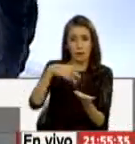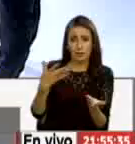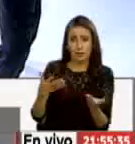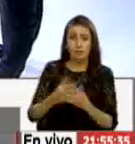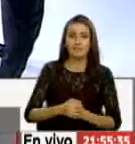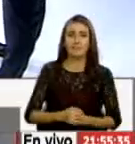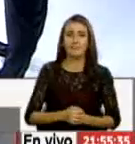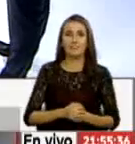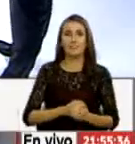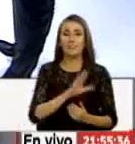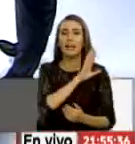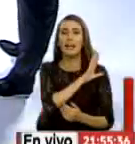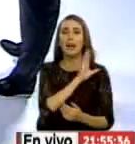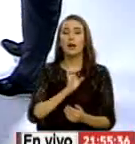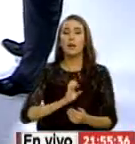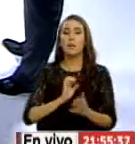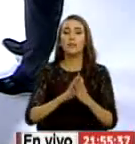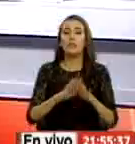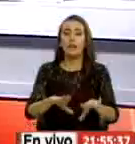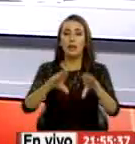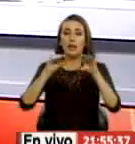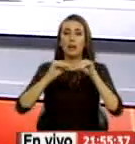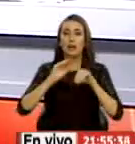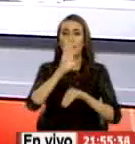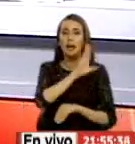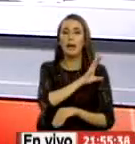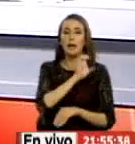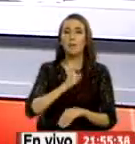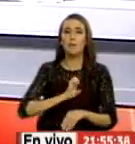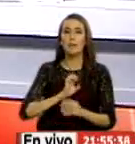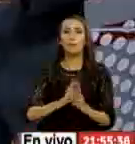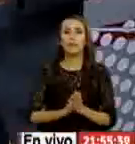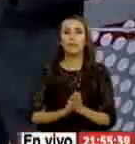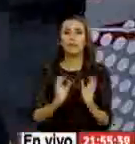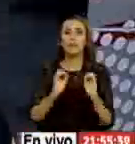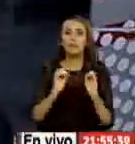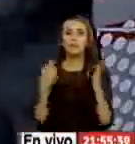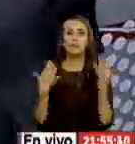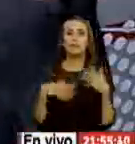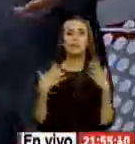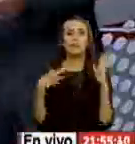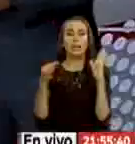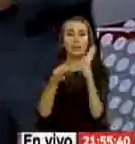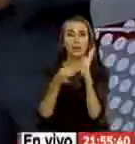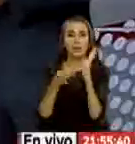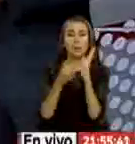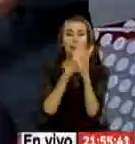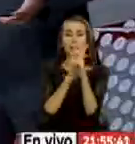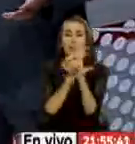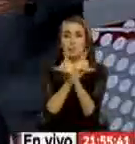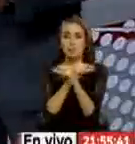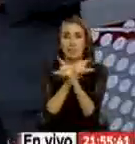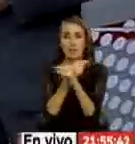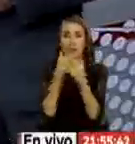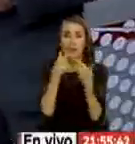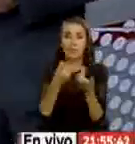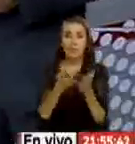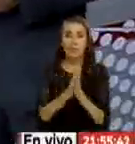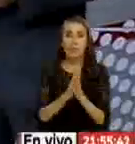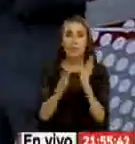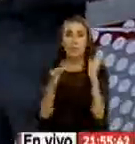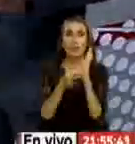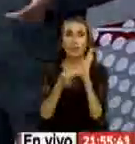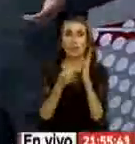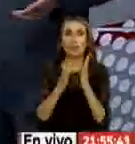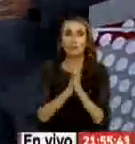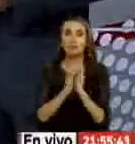fue ayer en las redes sociales después que admitió que usted es MLXista? No me fue del todo bien, usted fue la que lanzó el dato, yo no lo negué, pero en todo caso, no,